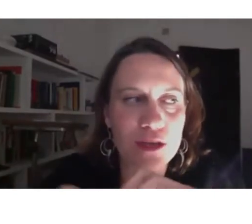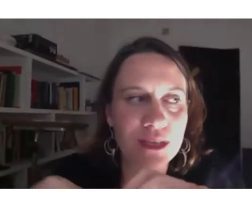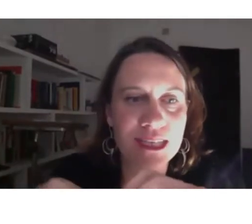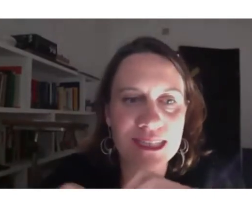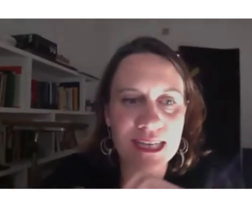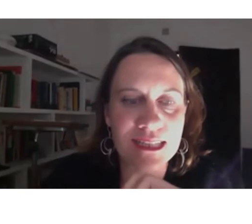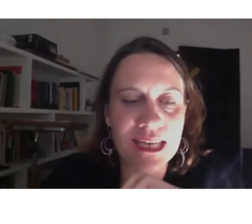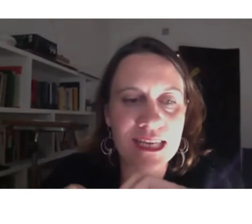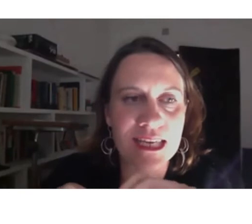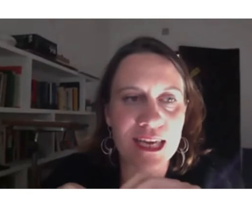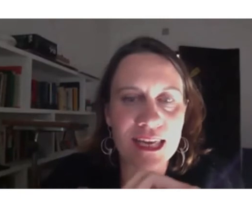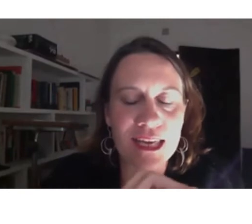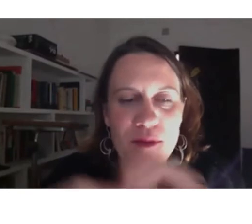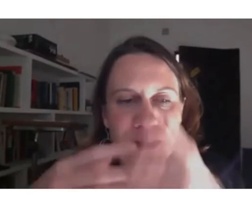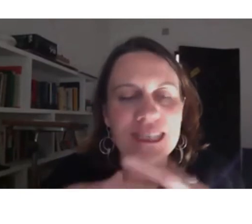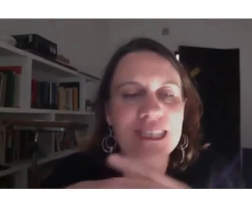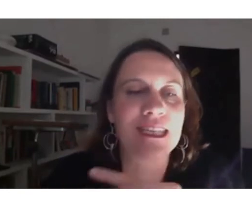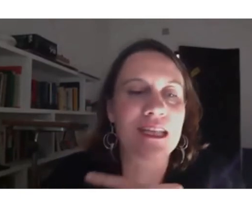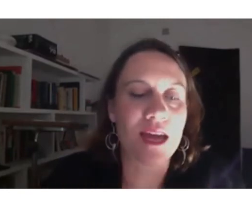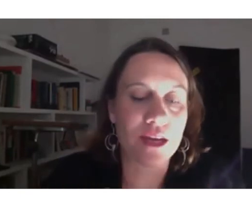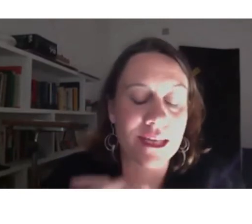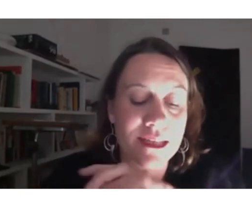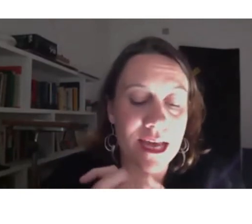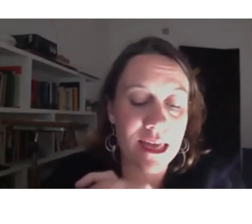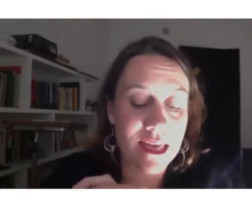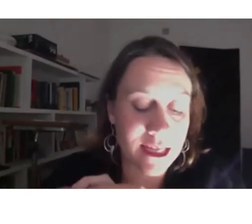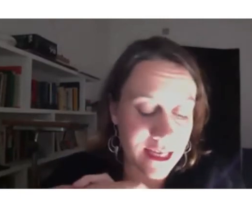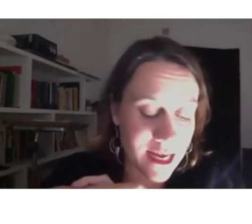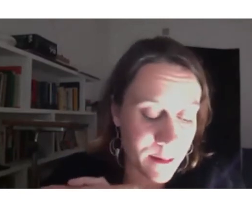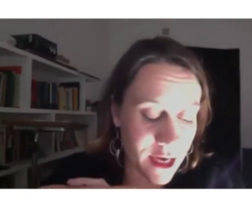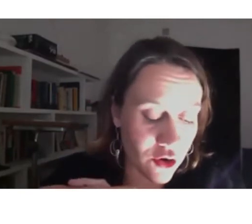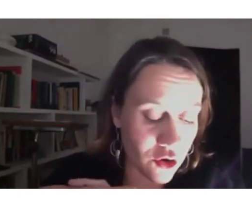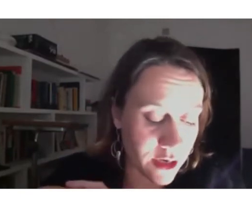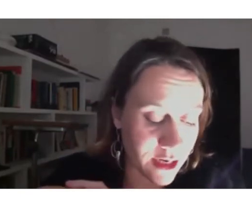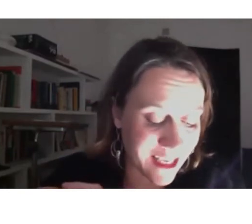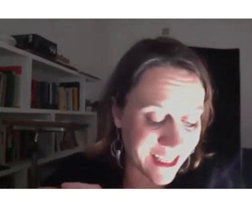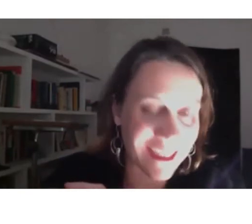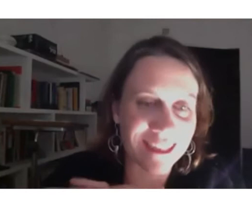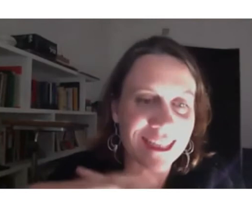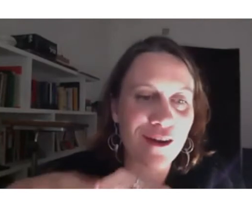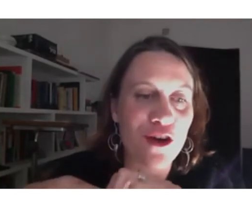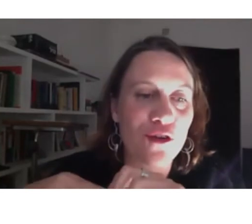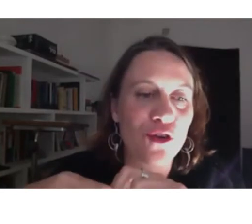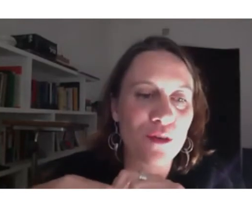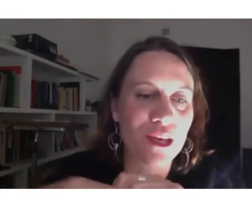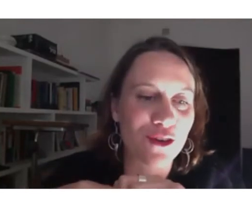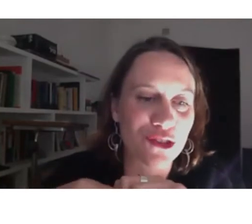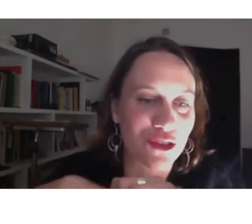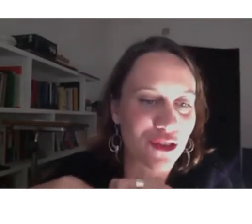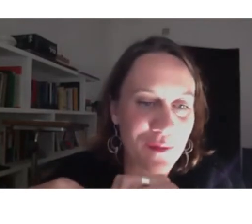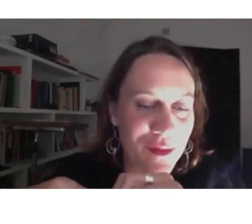pareció muy interesante y que me parece interesante hablar hoy en día, que tenía que ver con intentar no